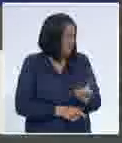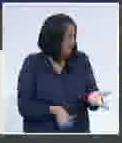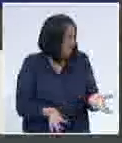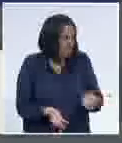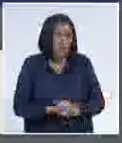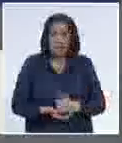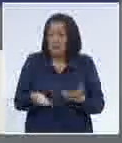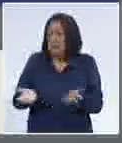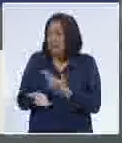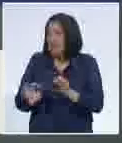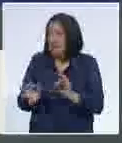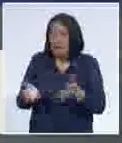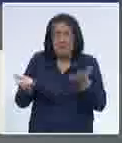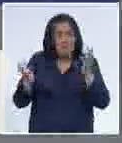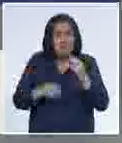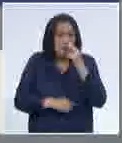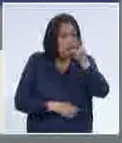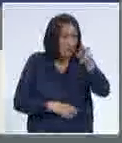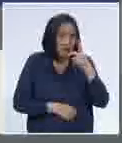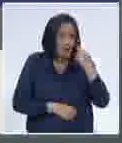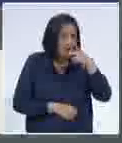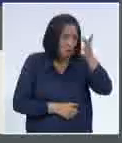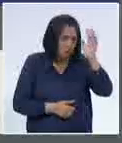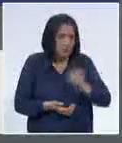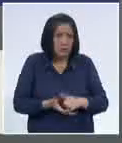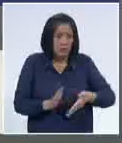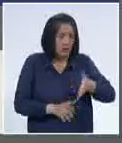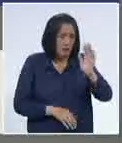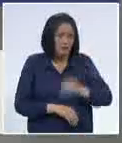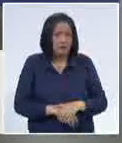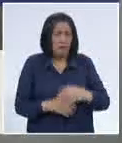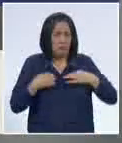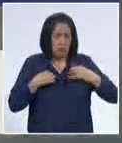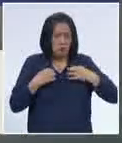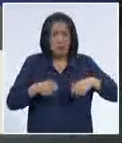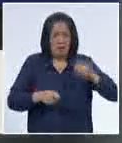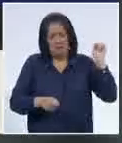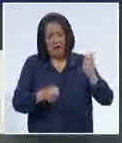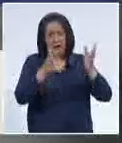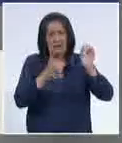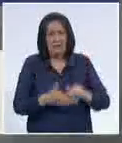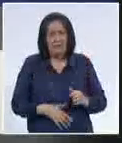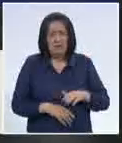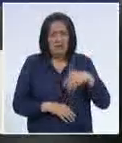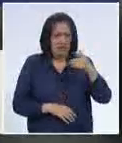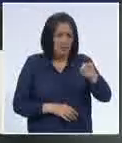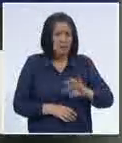Y nadie hace nada, y por cierto, ¿no? Mira, el hombre finalmente dice, así es como se fue. No, le sacan la ropa, se la lanzan, ¿no? Bueno, y esto luego de que le había